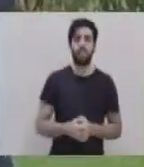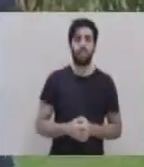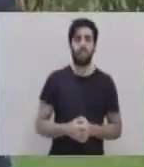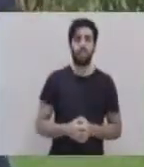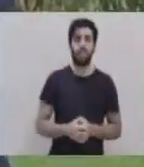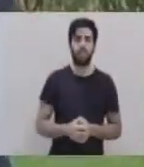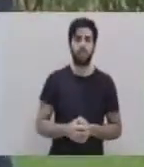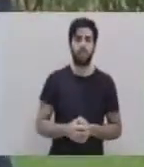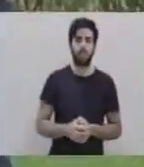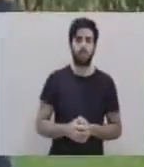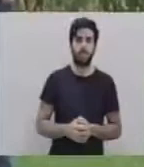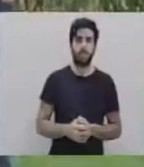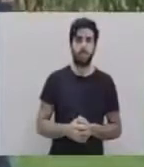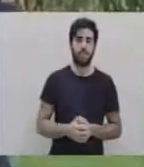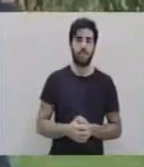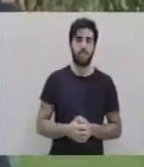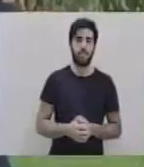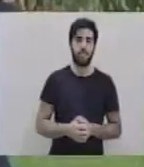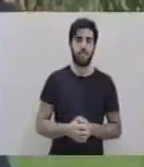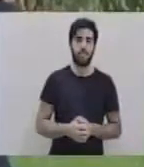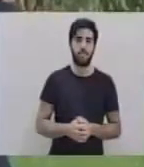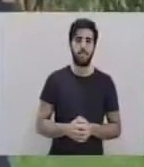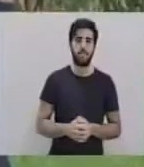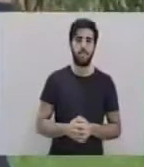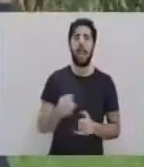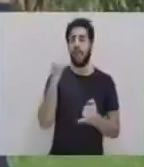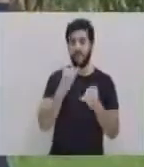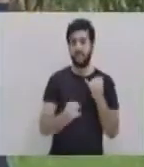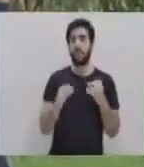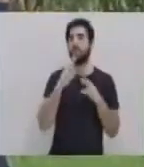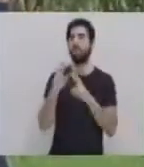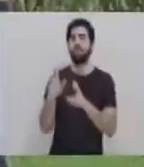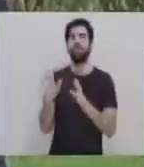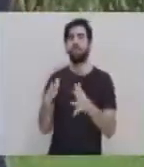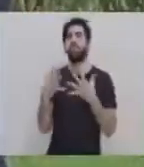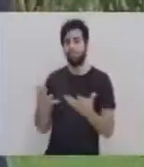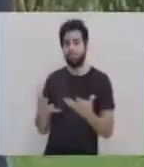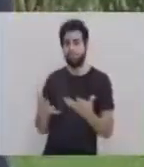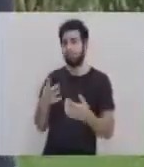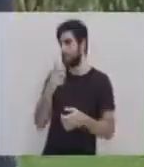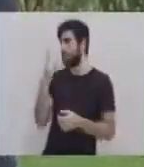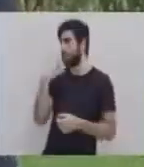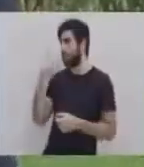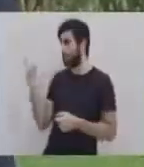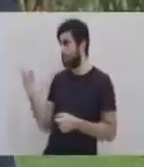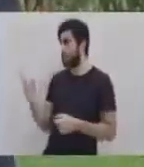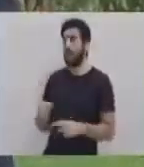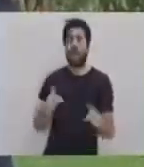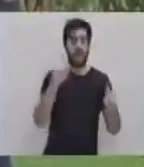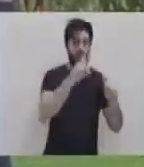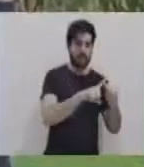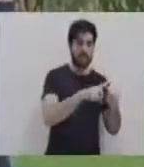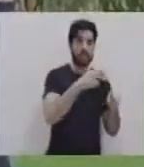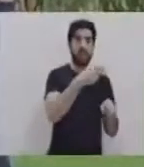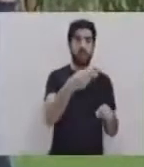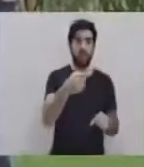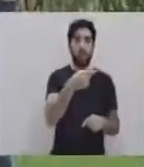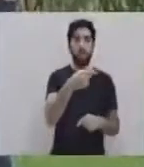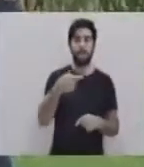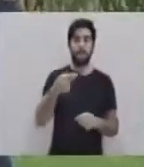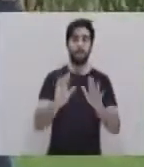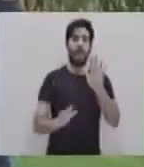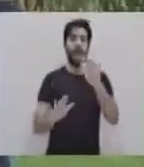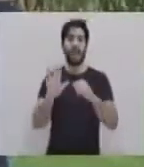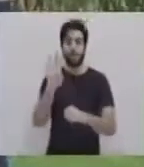ahora, 16. más 16. Y nos queda que x es igual a menos 14. X es igual